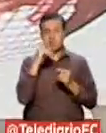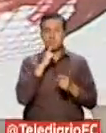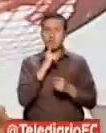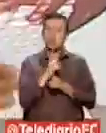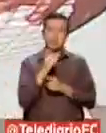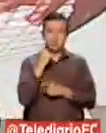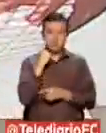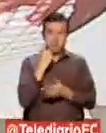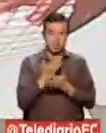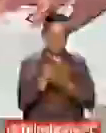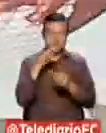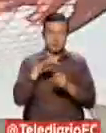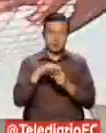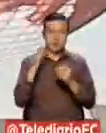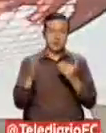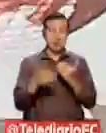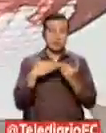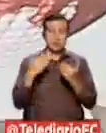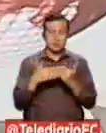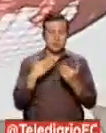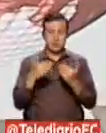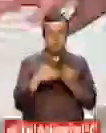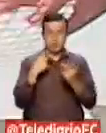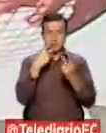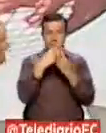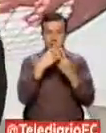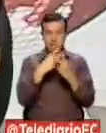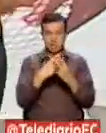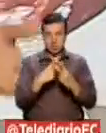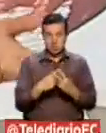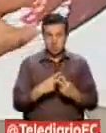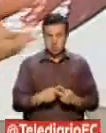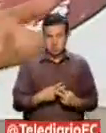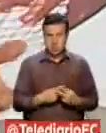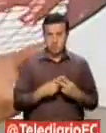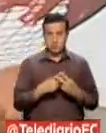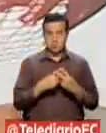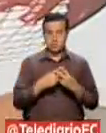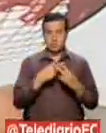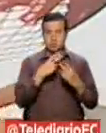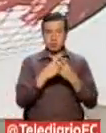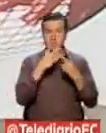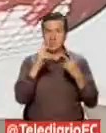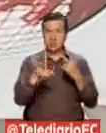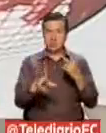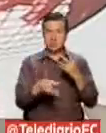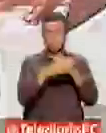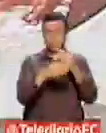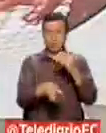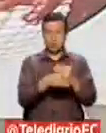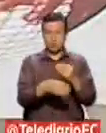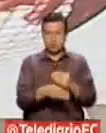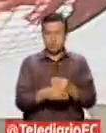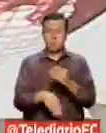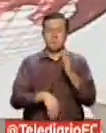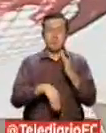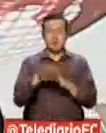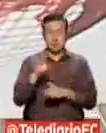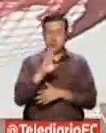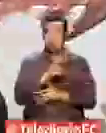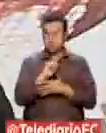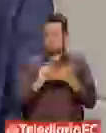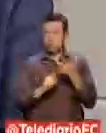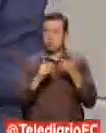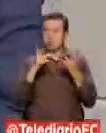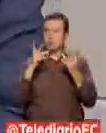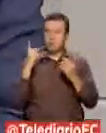Y eso se ve en elecciones. Es muy fácil ver cuando hay hashtags y usted puede ver que son cuentas que repiten la información y cada vez más sofisticadas, ¿no? Pero